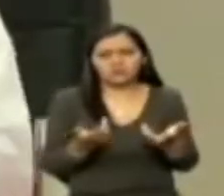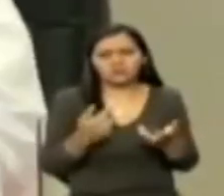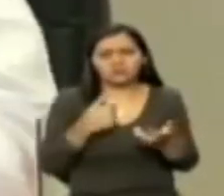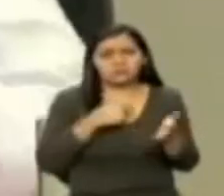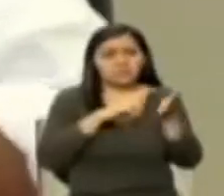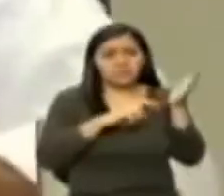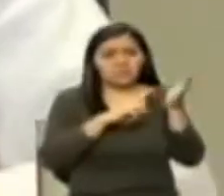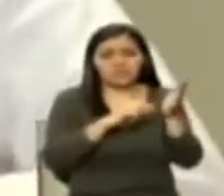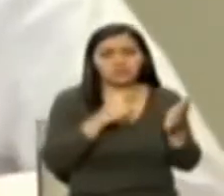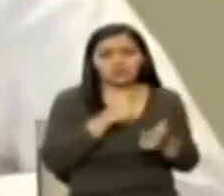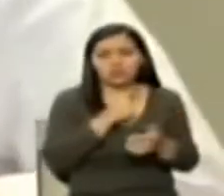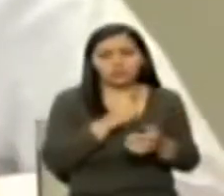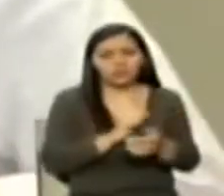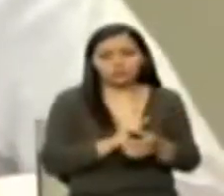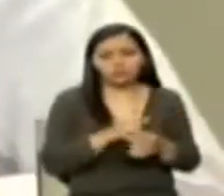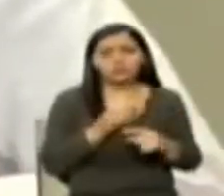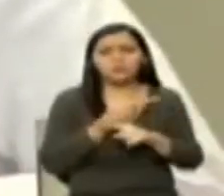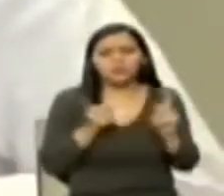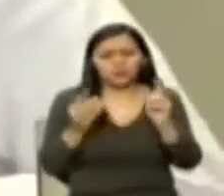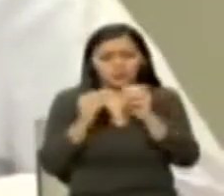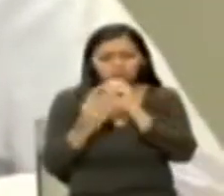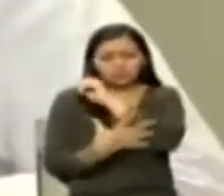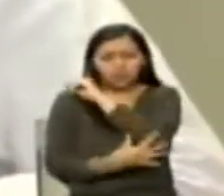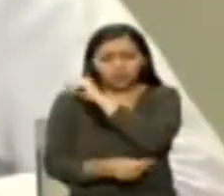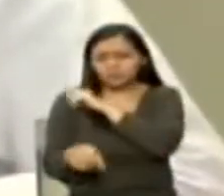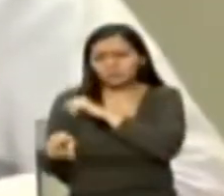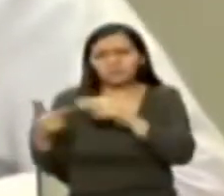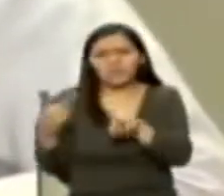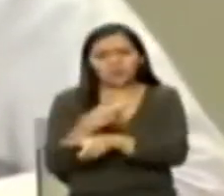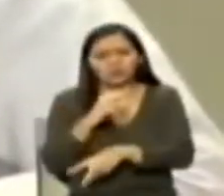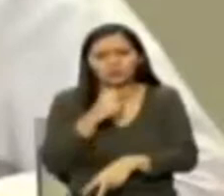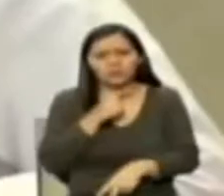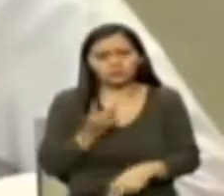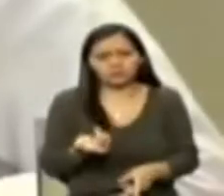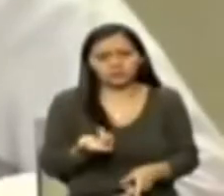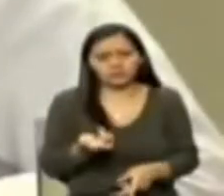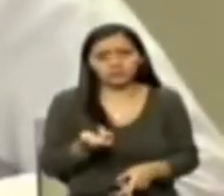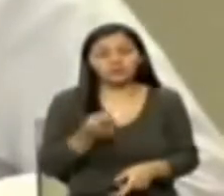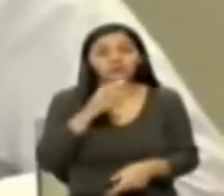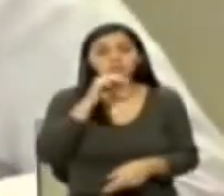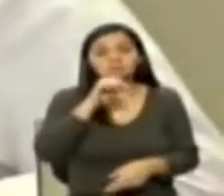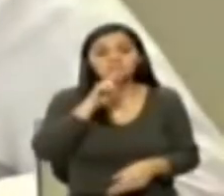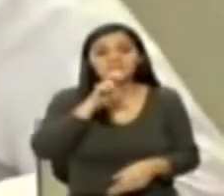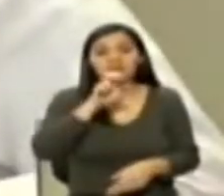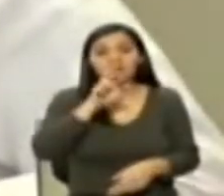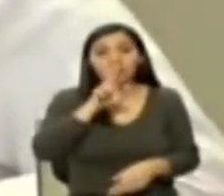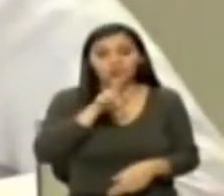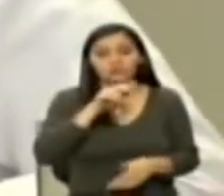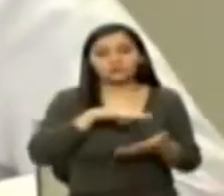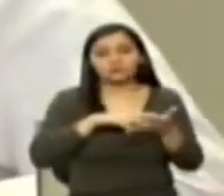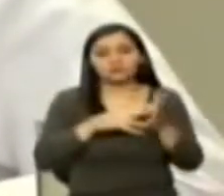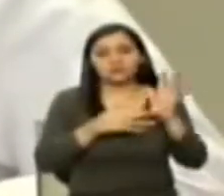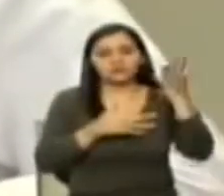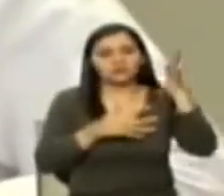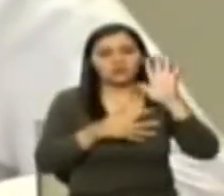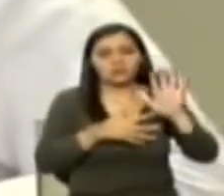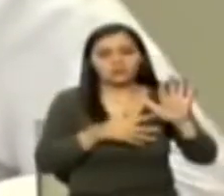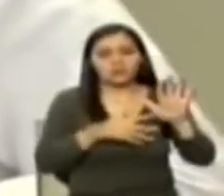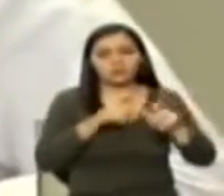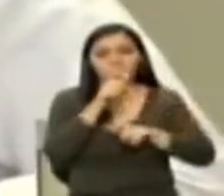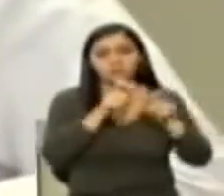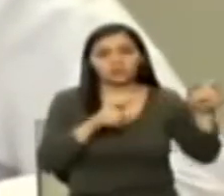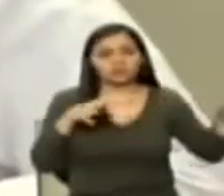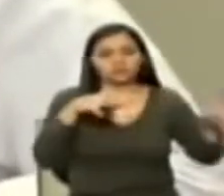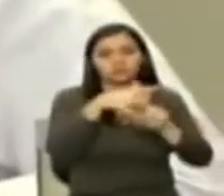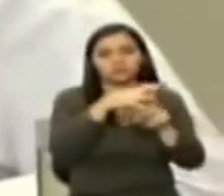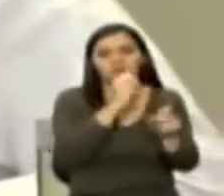minería, pero menos me gusta la miseria. Insisto, Mirador va a dar 5.000 puestos de trabajo. San Carlos es 3 veces más que Mirador. ¿Se imaginan